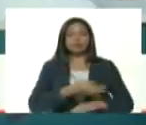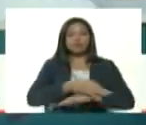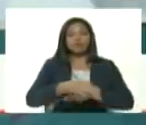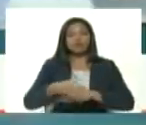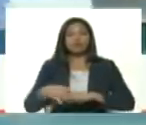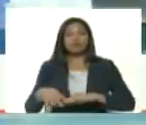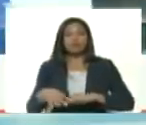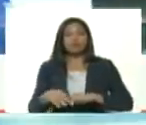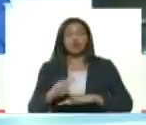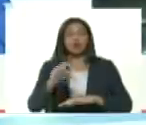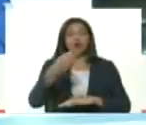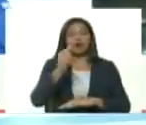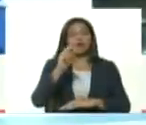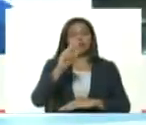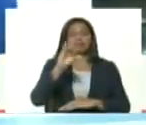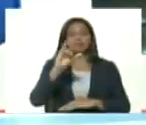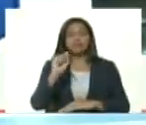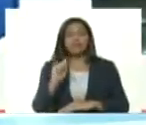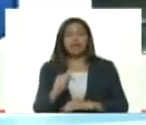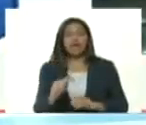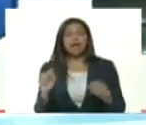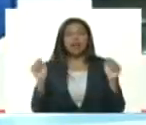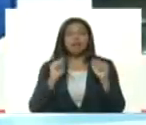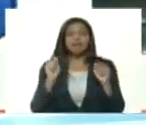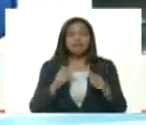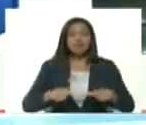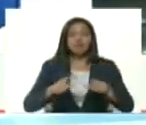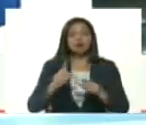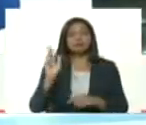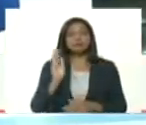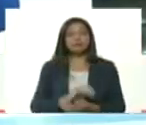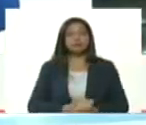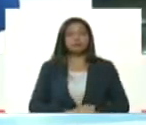municipio García de Hevia, en La Fría. Mi saludo a la gente de La Fría.